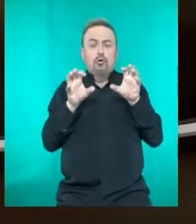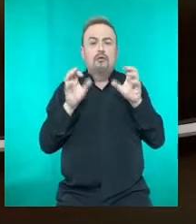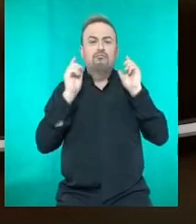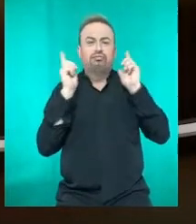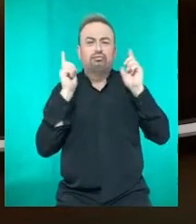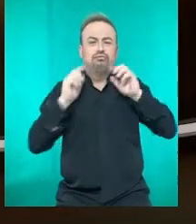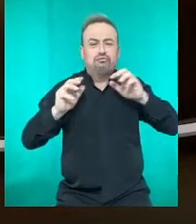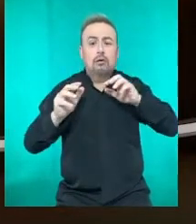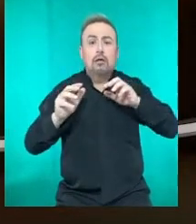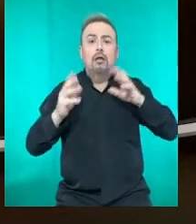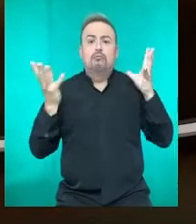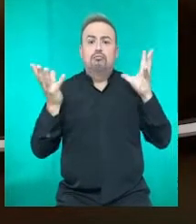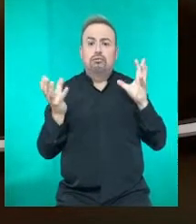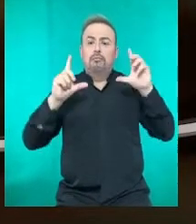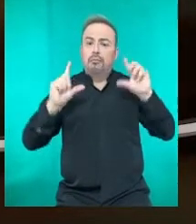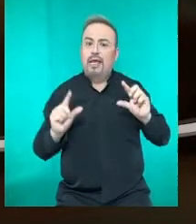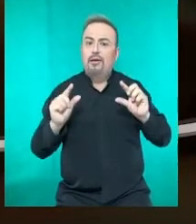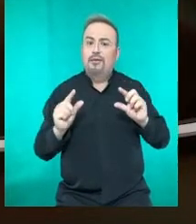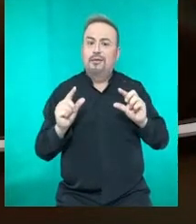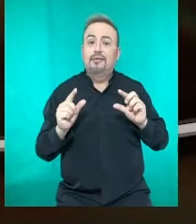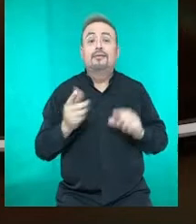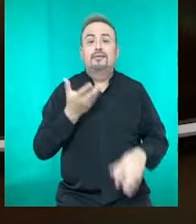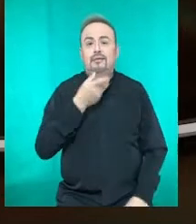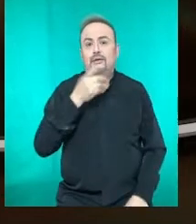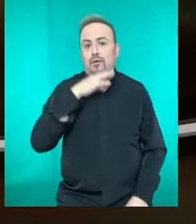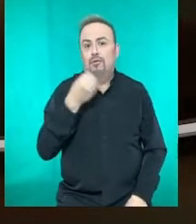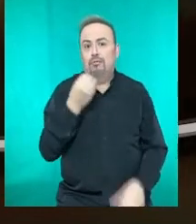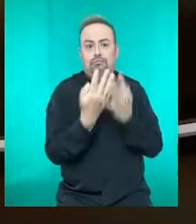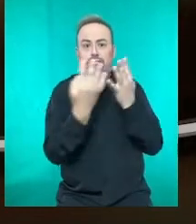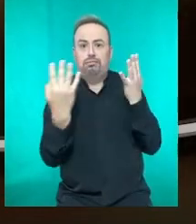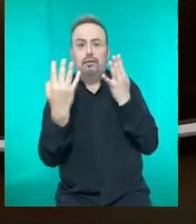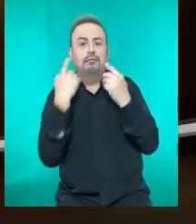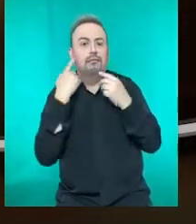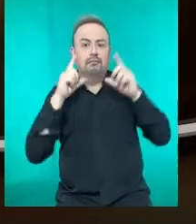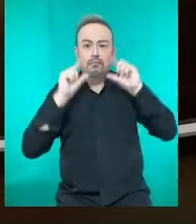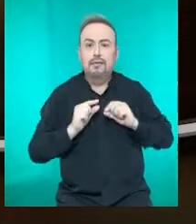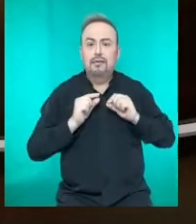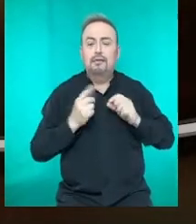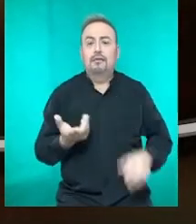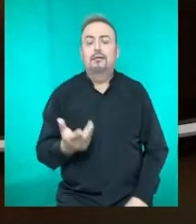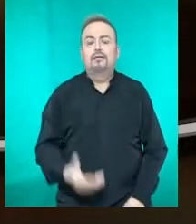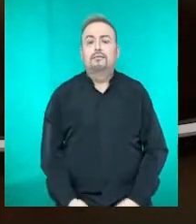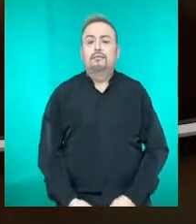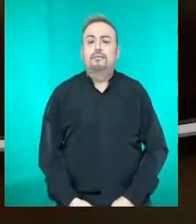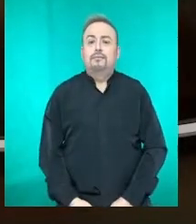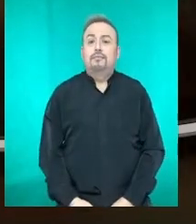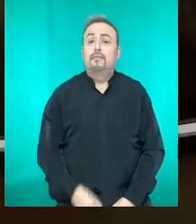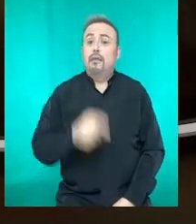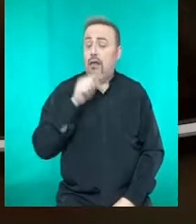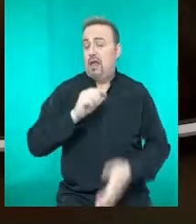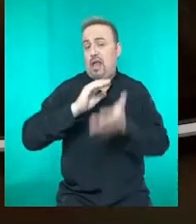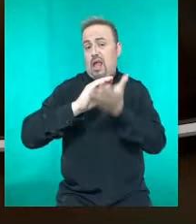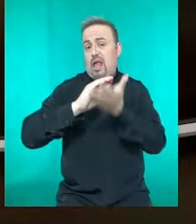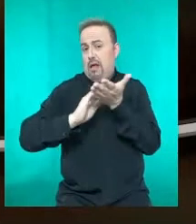vibraciones de sonido que llegan a él y, por lo tanto, hace de barrera acústica e incluso de mitigador de sonido. Es un